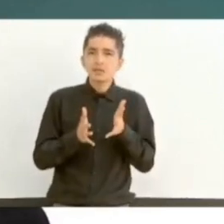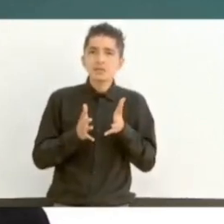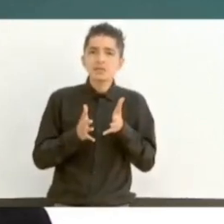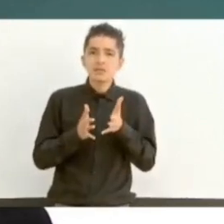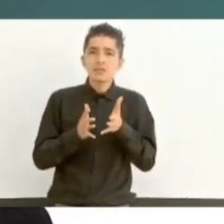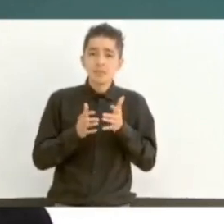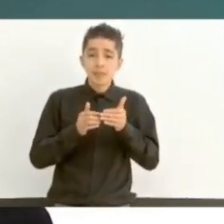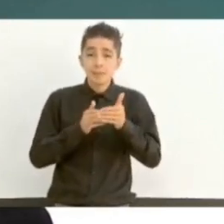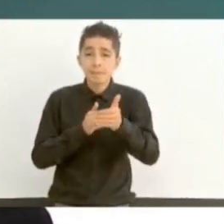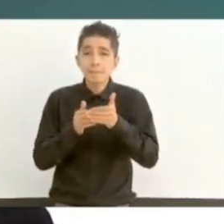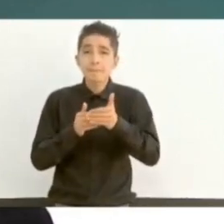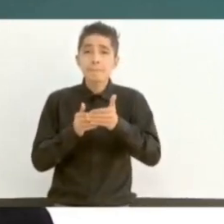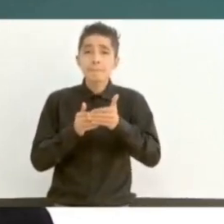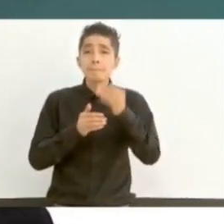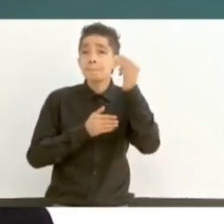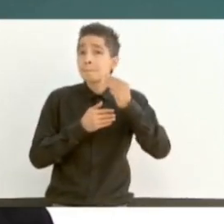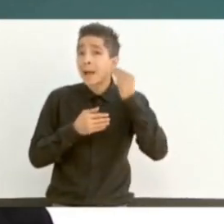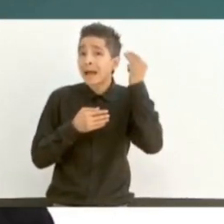de marzo